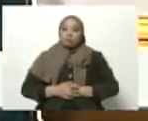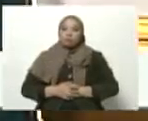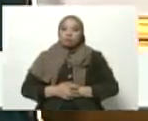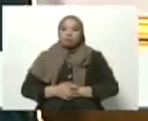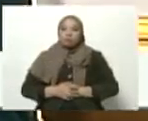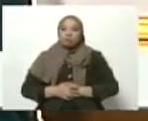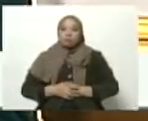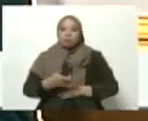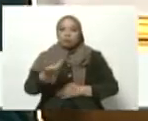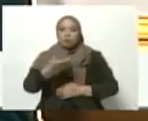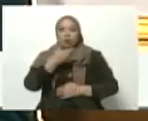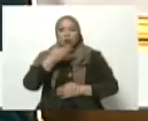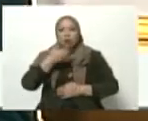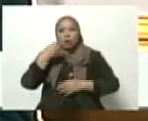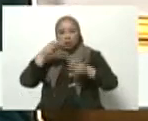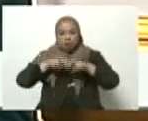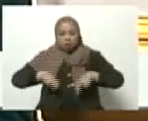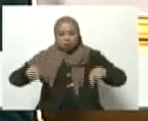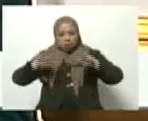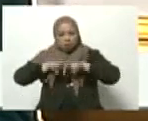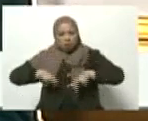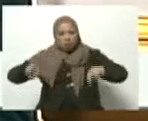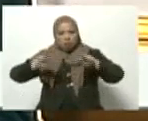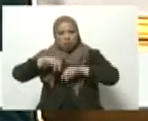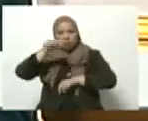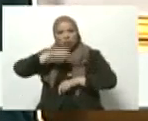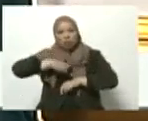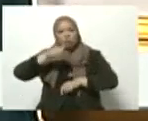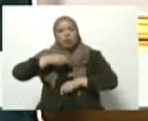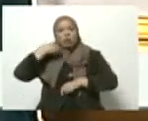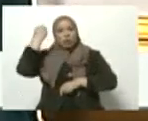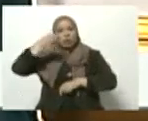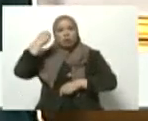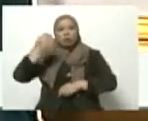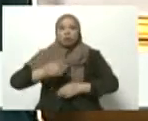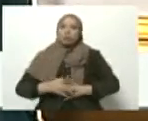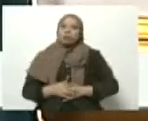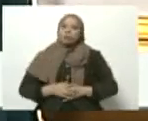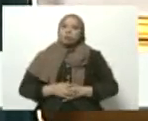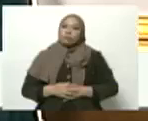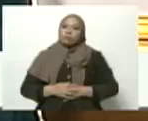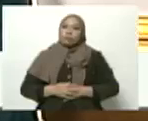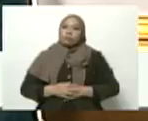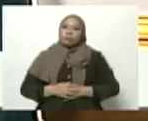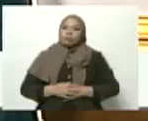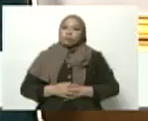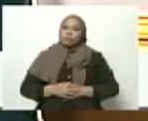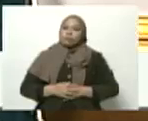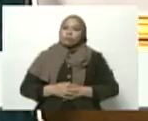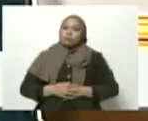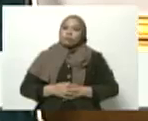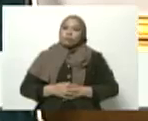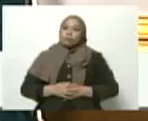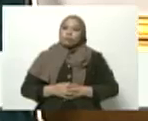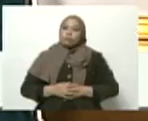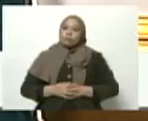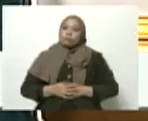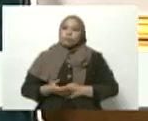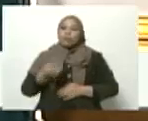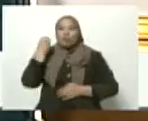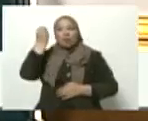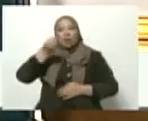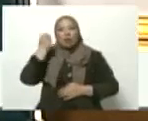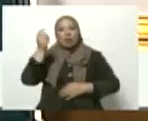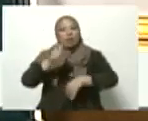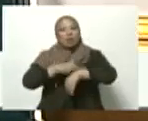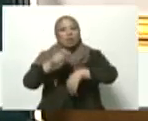ahondar en temas que, siendo tan abundantes, requieren mucho más